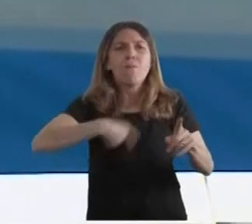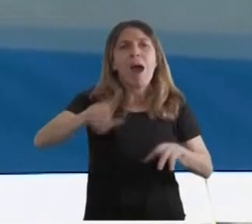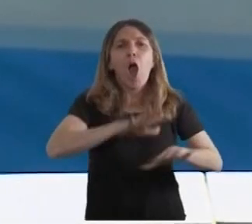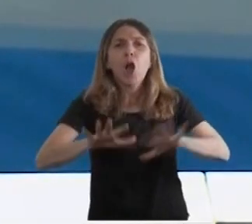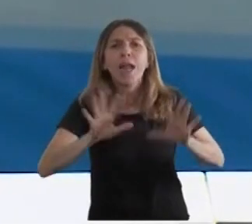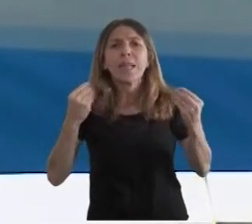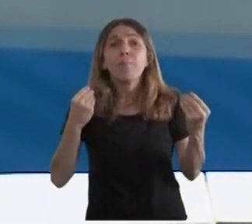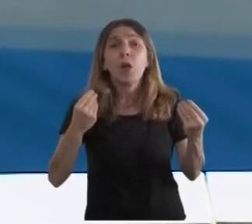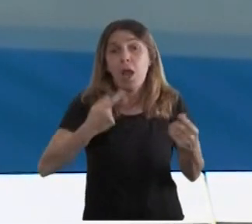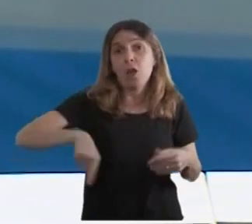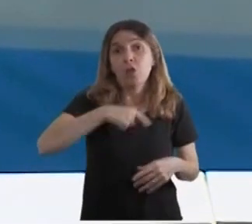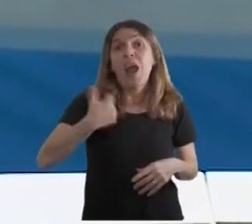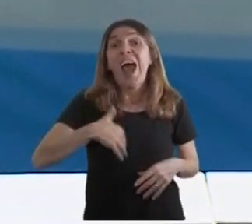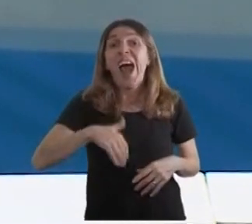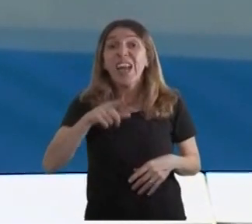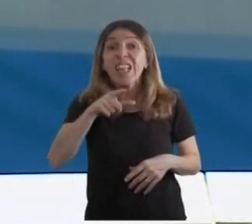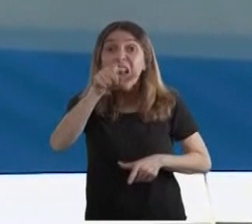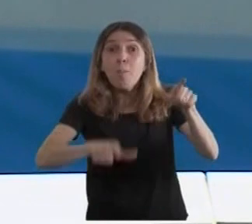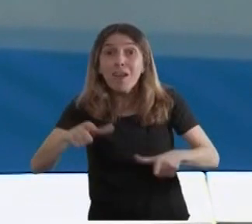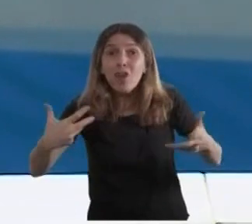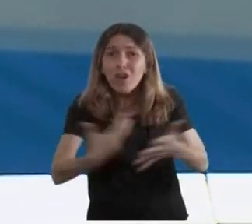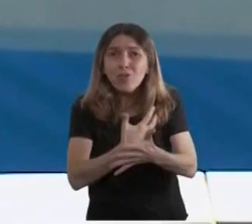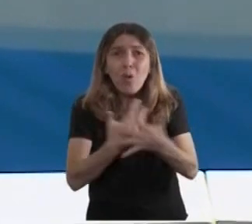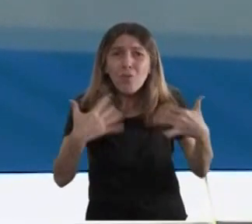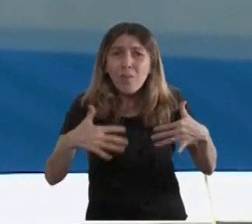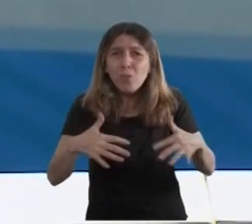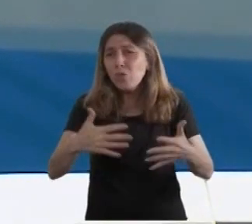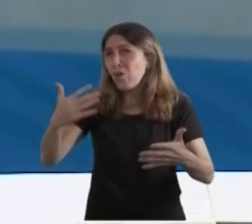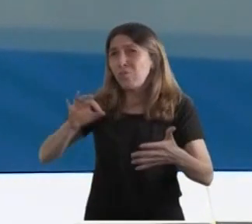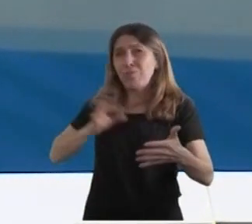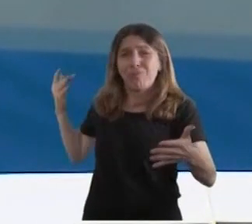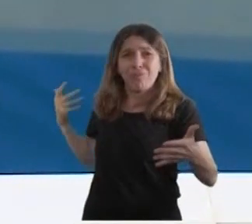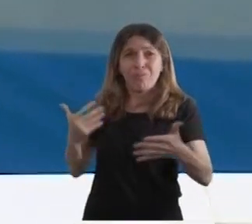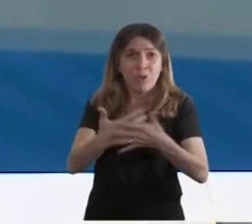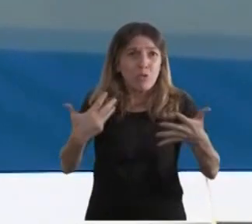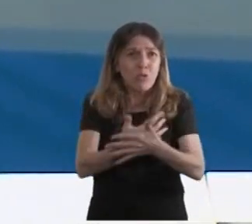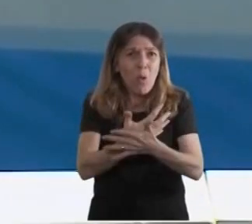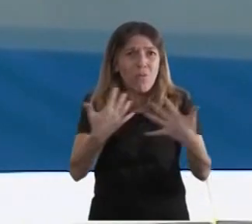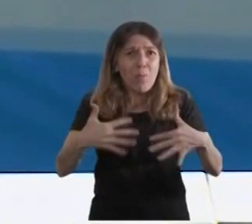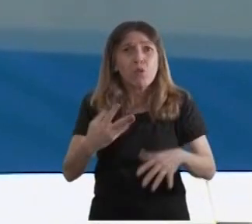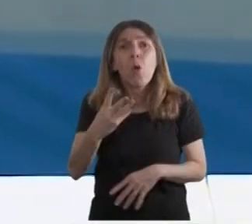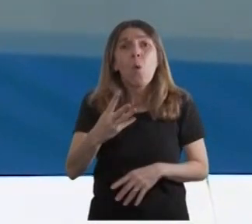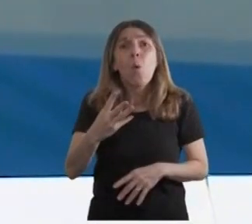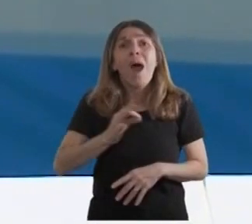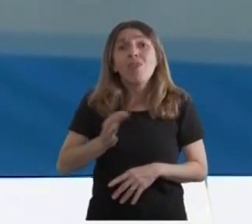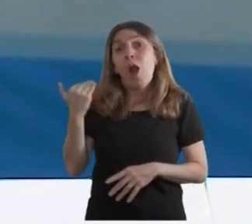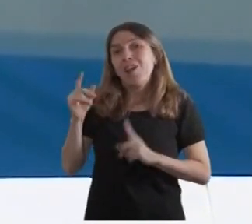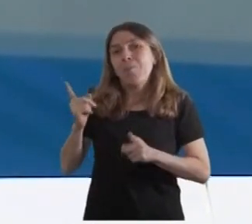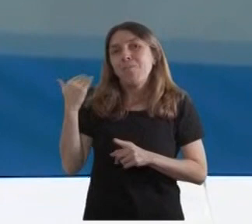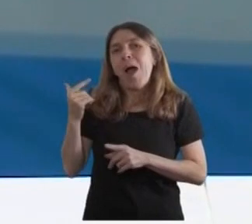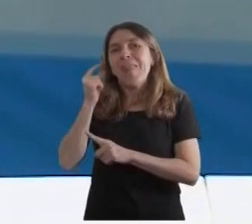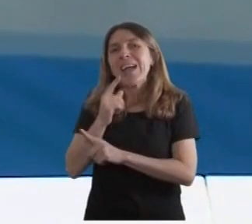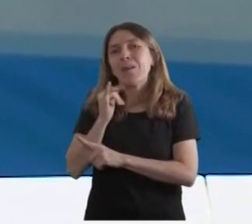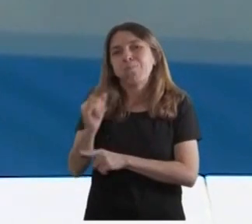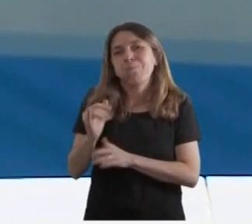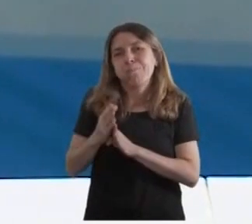digo esto porque en una argentina que sufre tanto ha sufrido tanto por esos cuatro años del que hablo axel